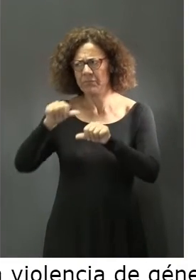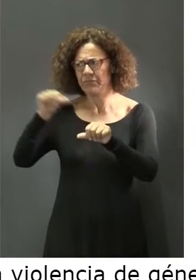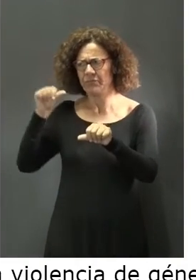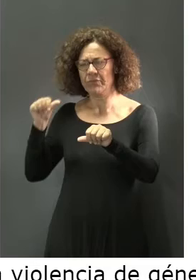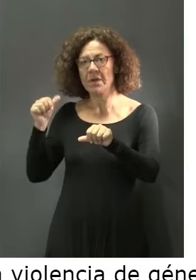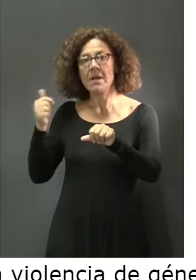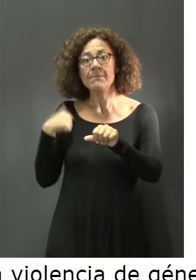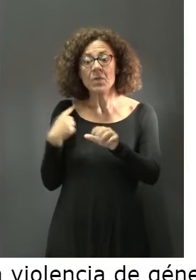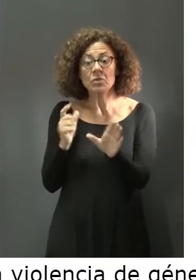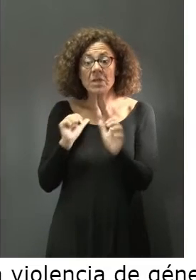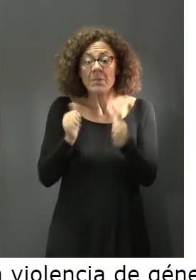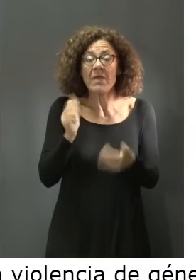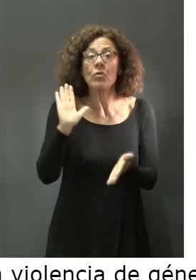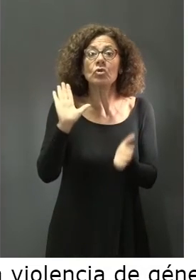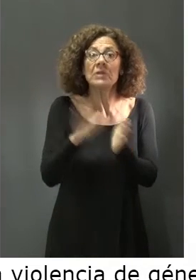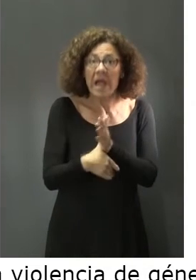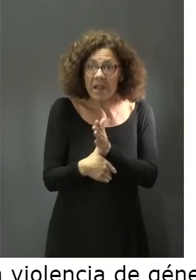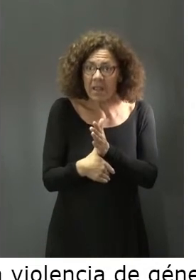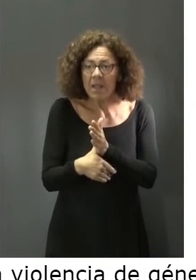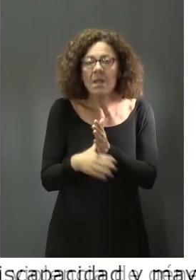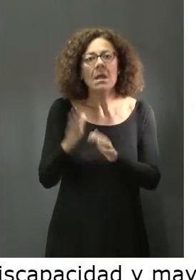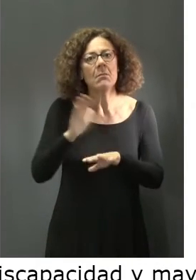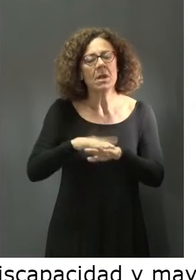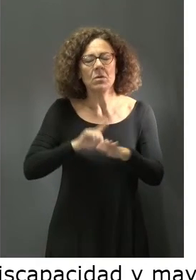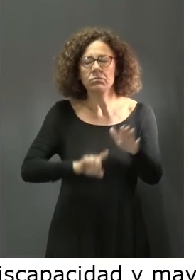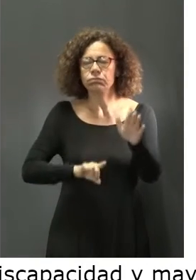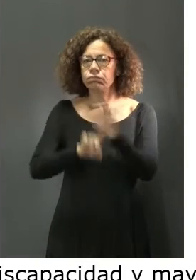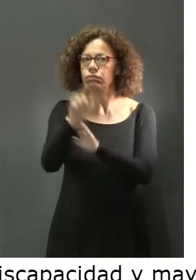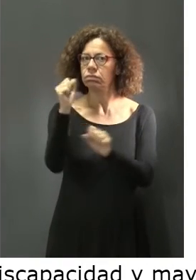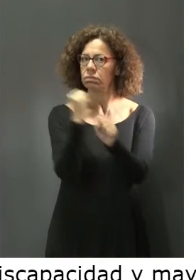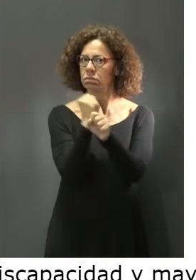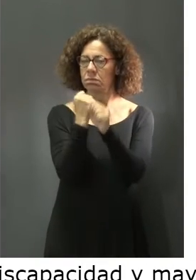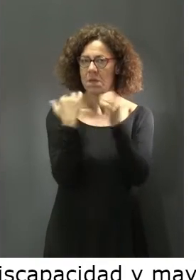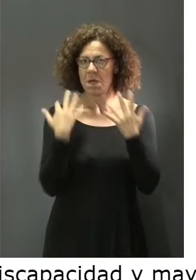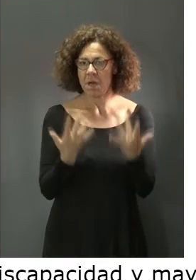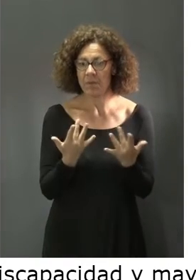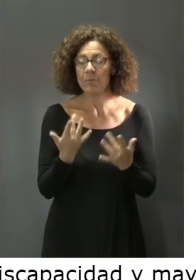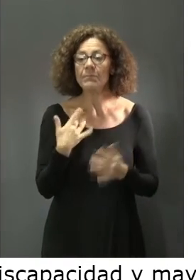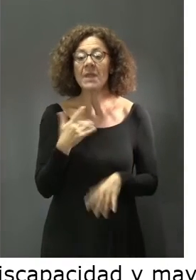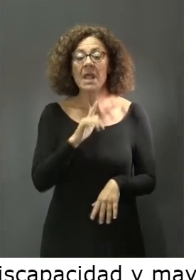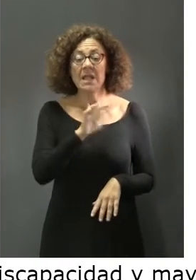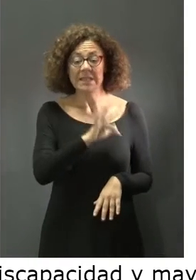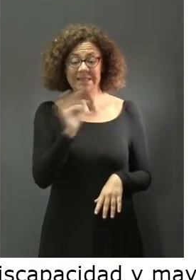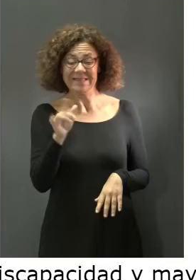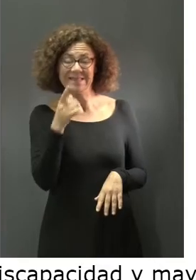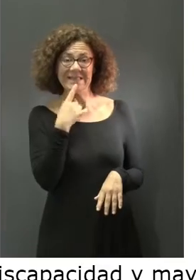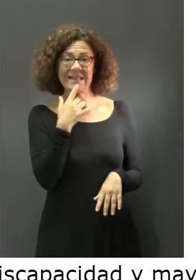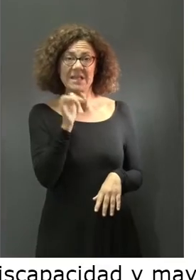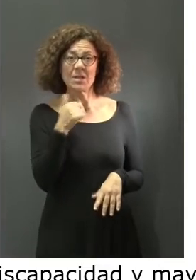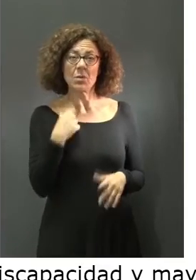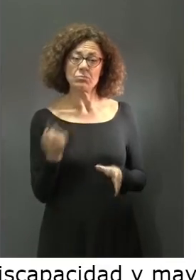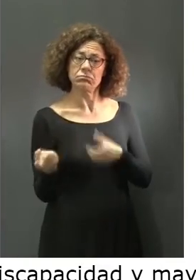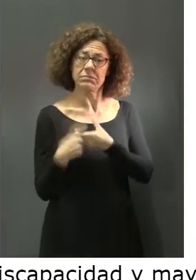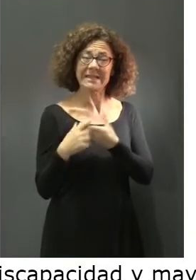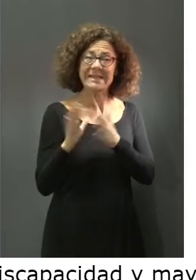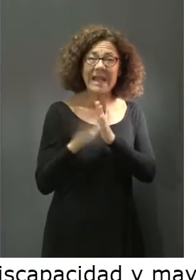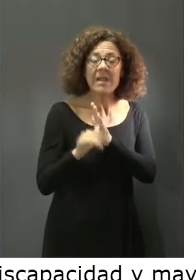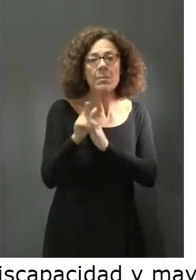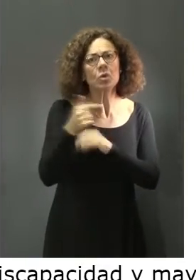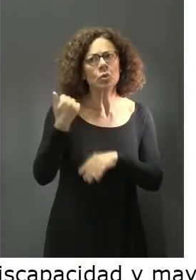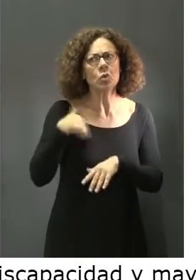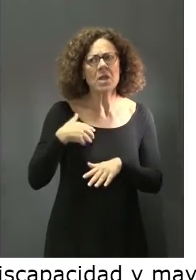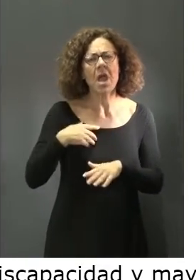hemos incorporado tarde, pero la actividad ha sido sumamente intensa en este tiempo. De todas maneras, comentas esto que os habéis incorporado tarde, pero tú ya